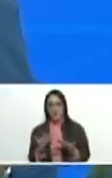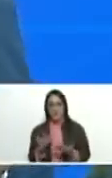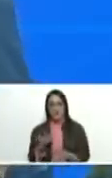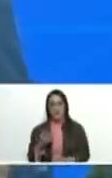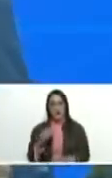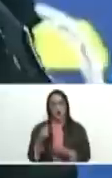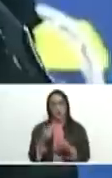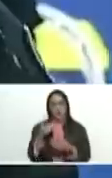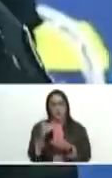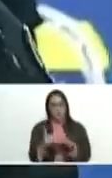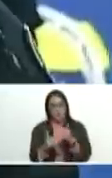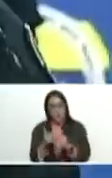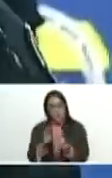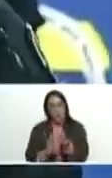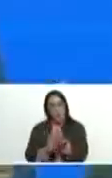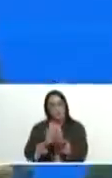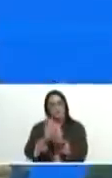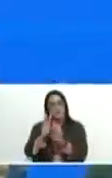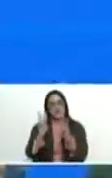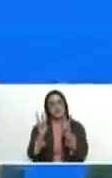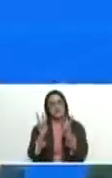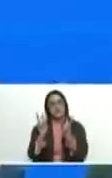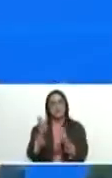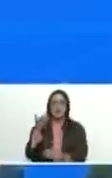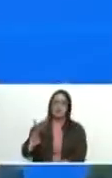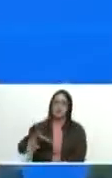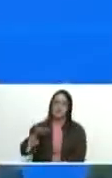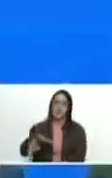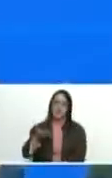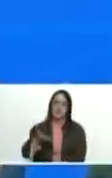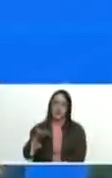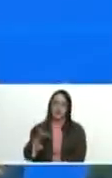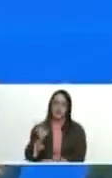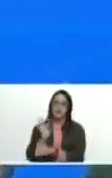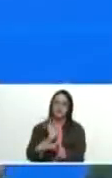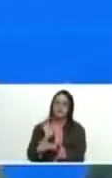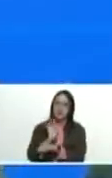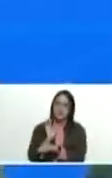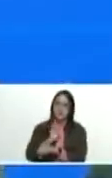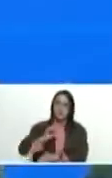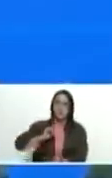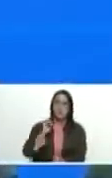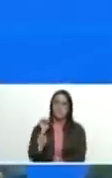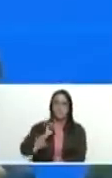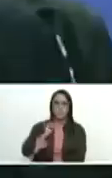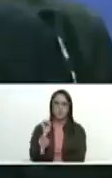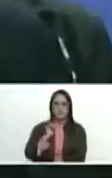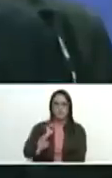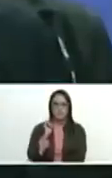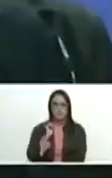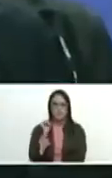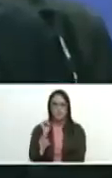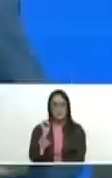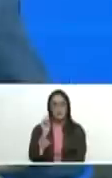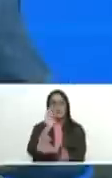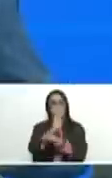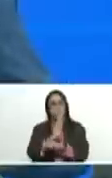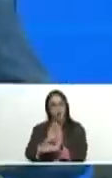cómo avanzar en temas vitales del funcionamiento de las policías, de la